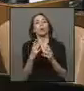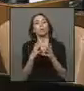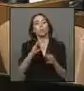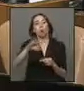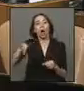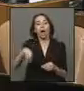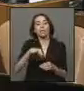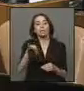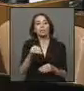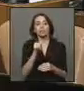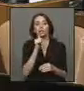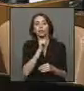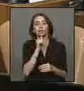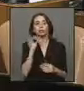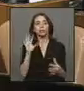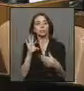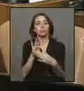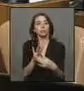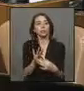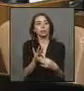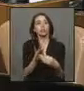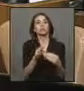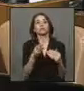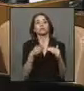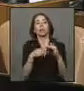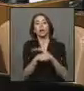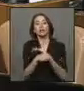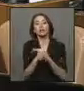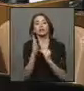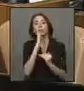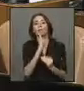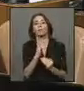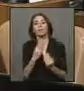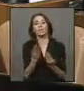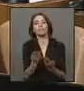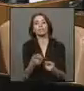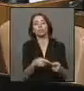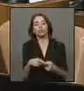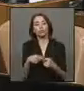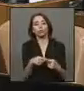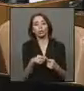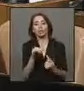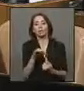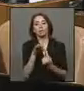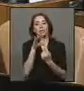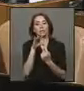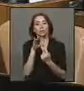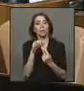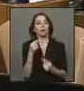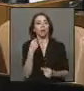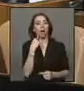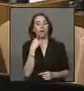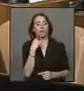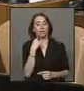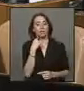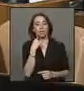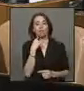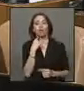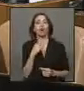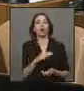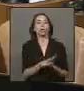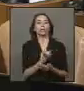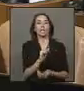de aislamiento, falta de conectividad y de acceso a servicios y beneficios sociales, y aquellos principalmente que fueron afectados en la